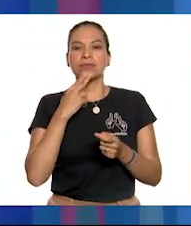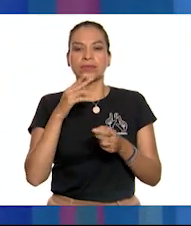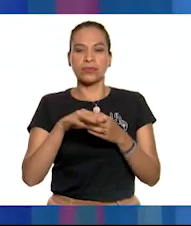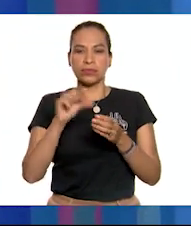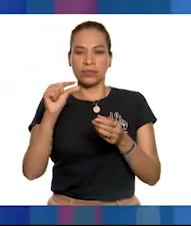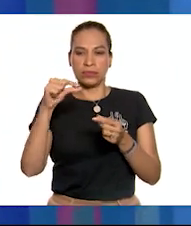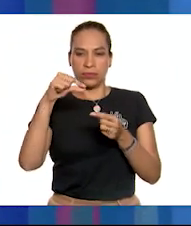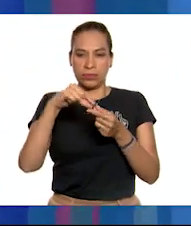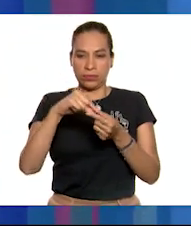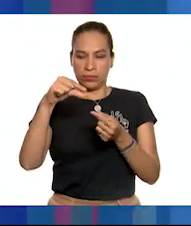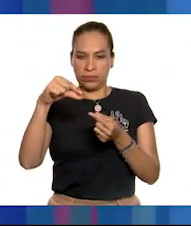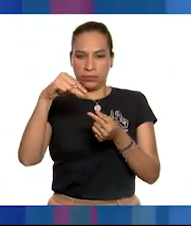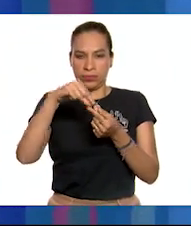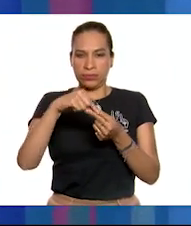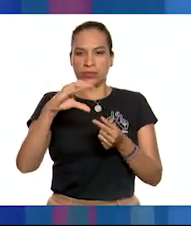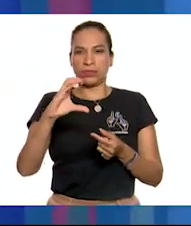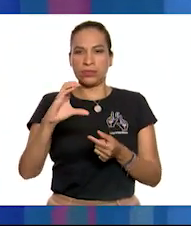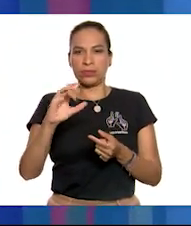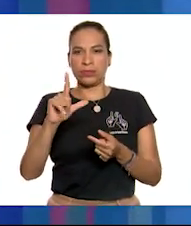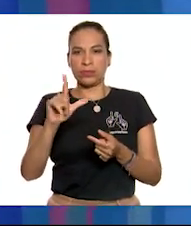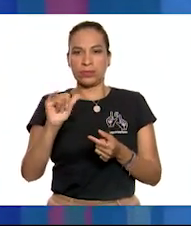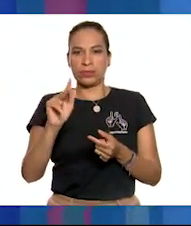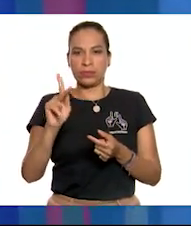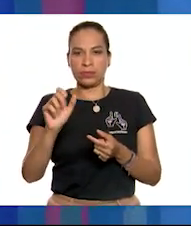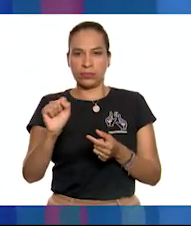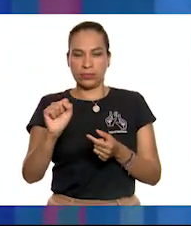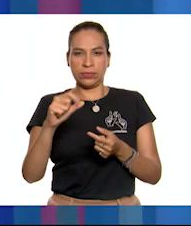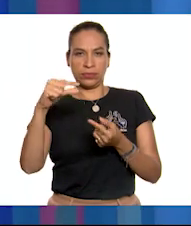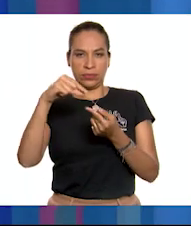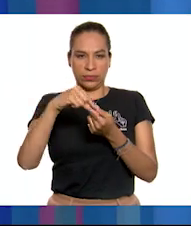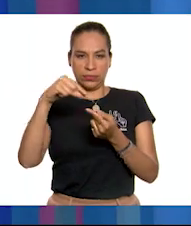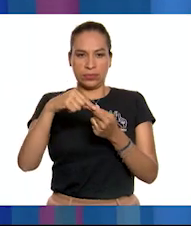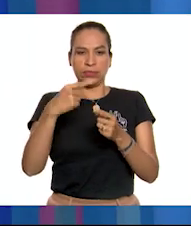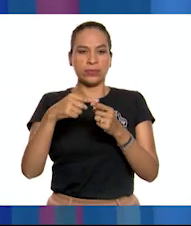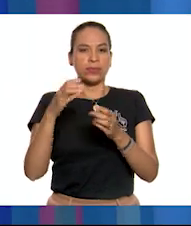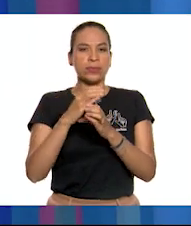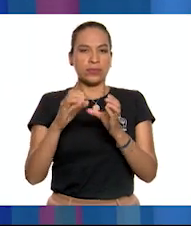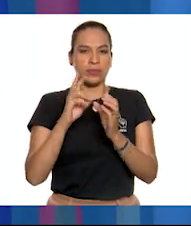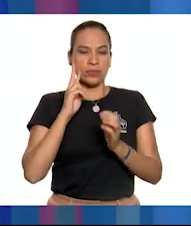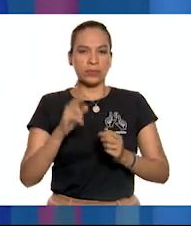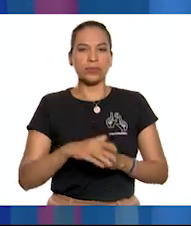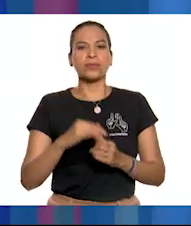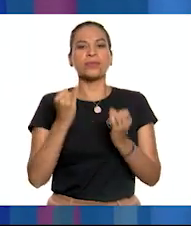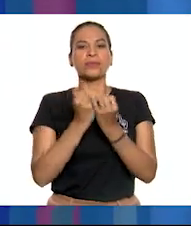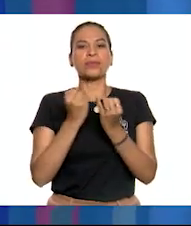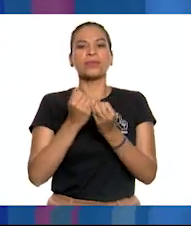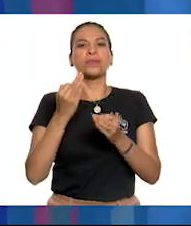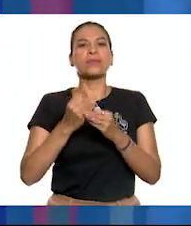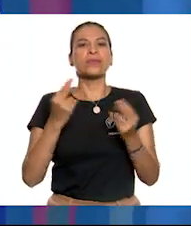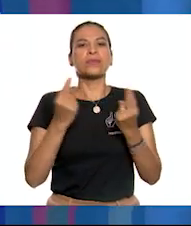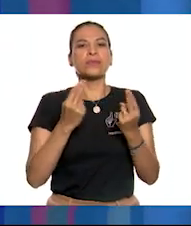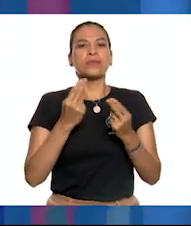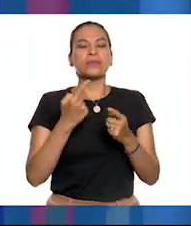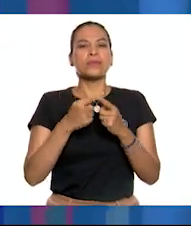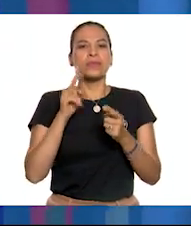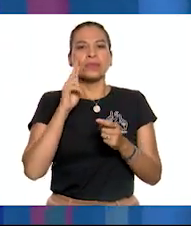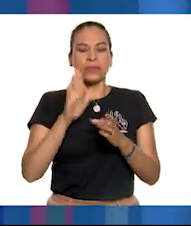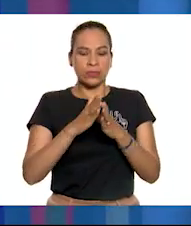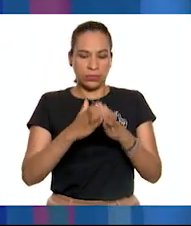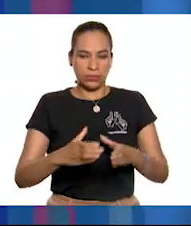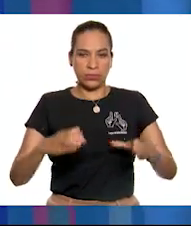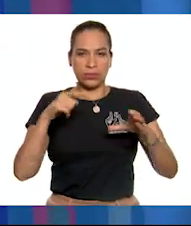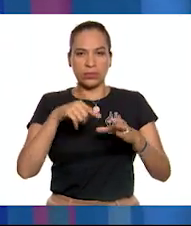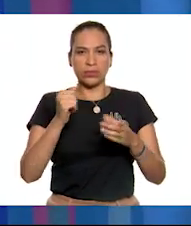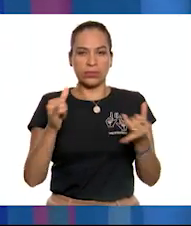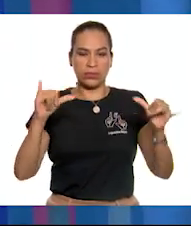clips, ¿verdad? Exactamente. Como los de cualquier lugar, cualquier oficina, lo que sea. Exacto. Y necesitamos un recipiente